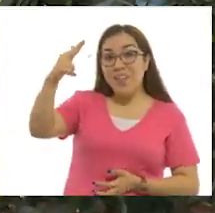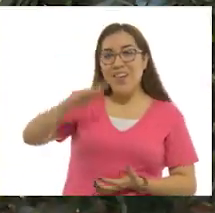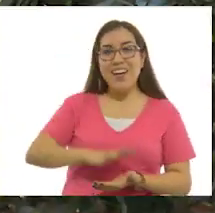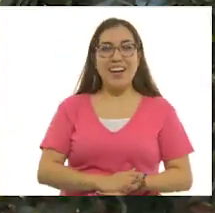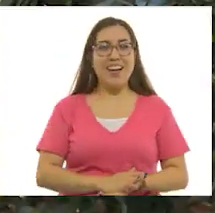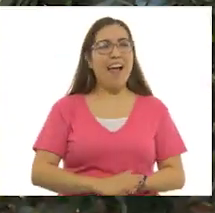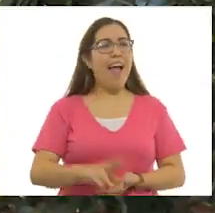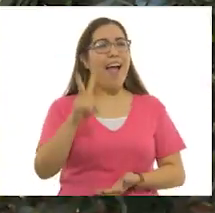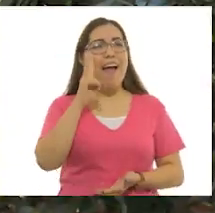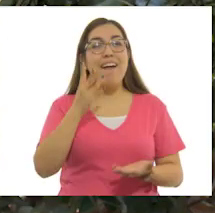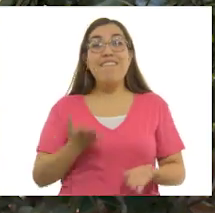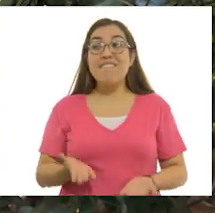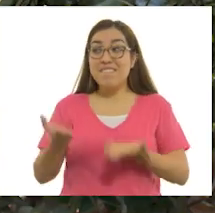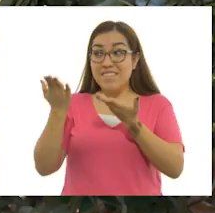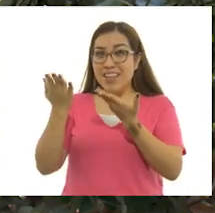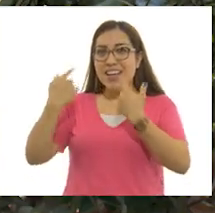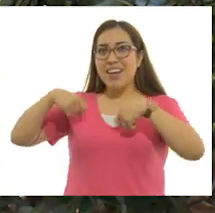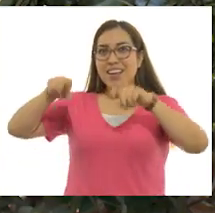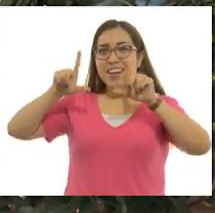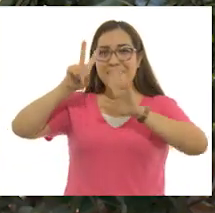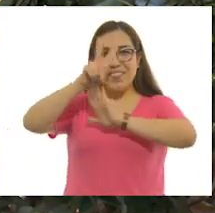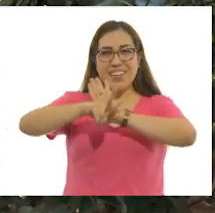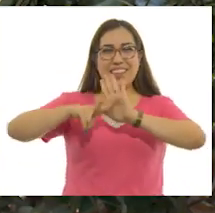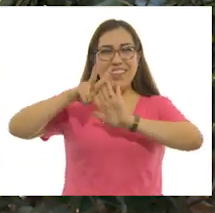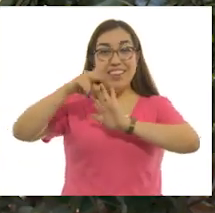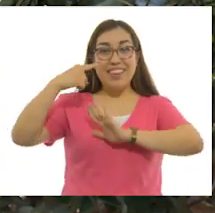y vamos a ver el siguiente vídeo